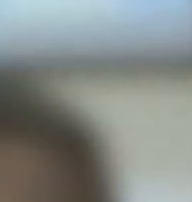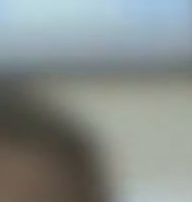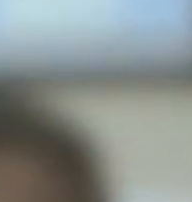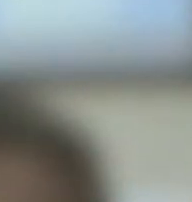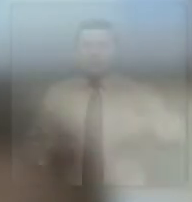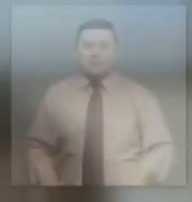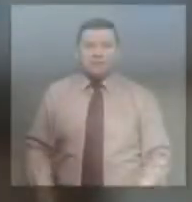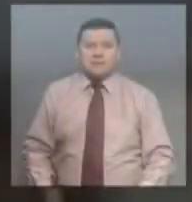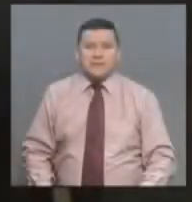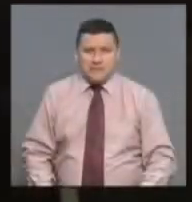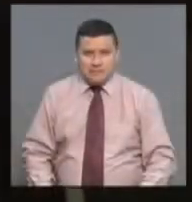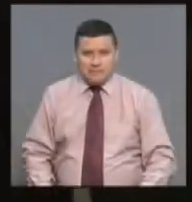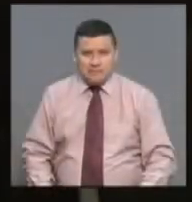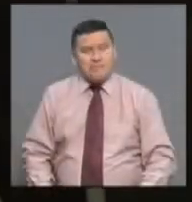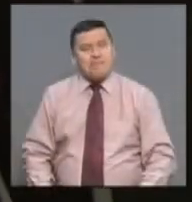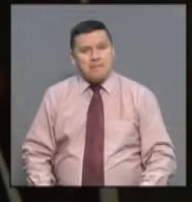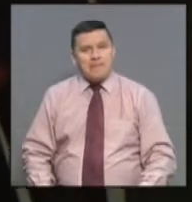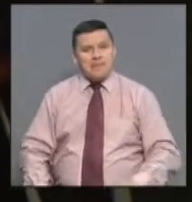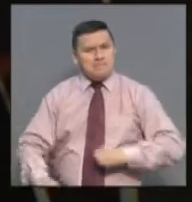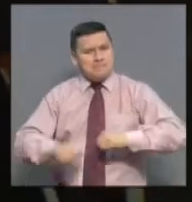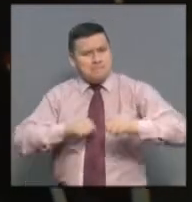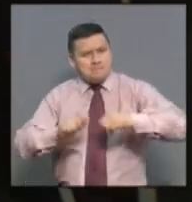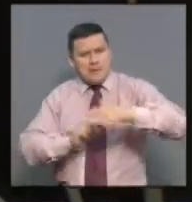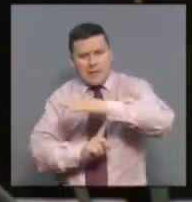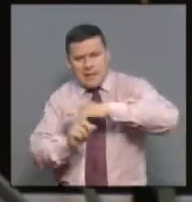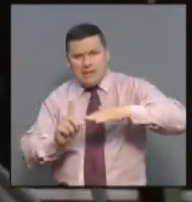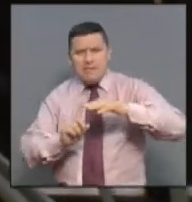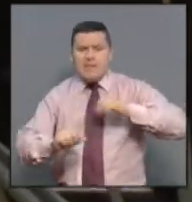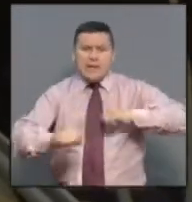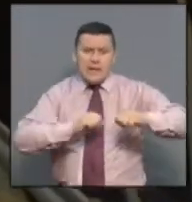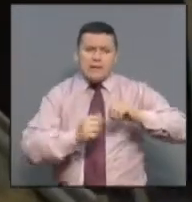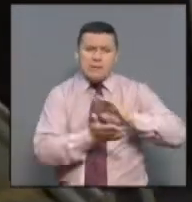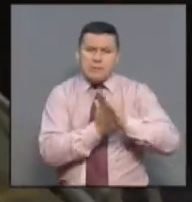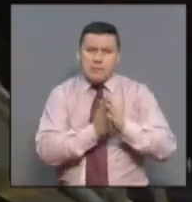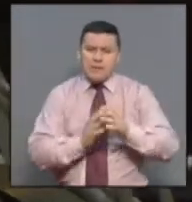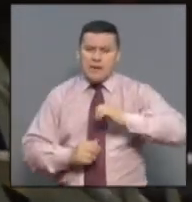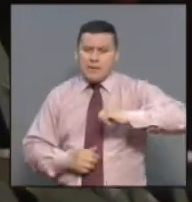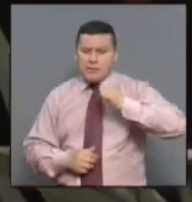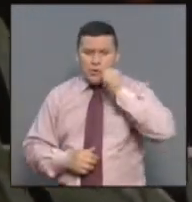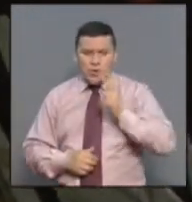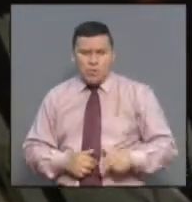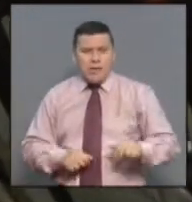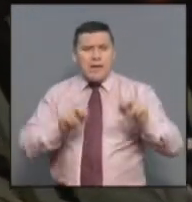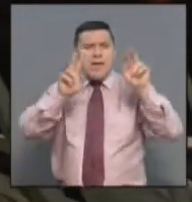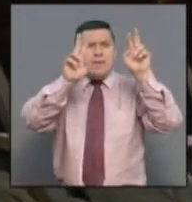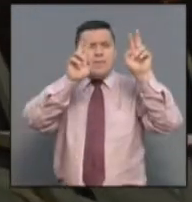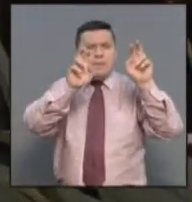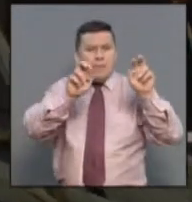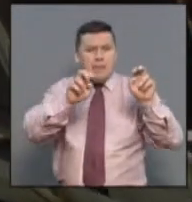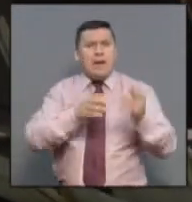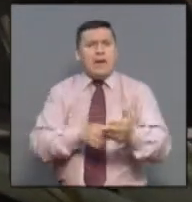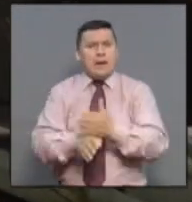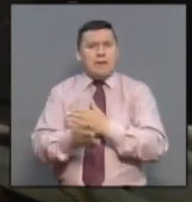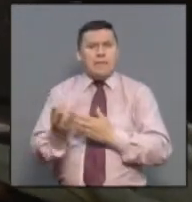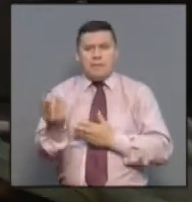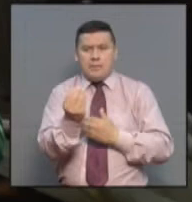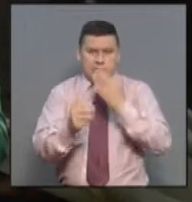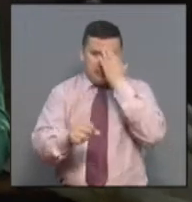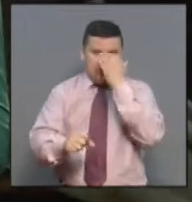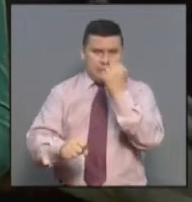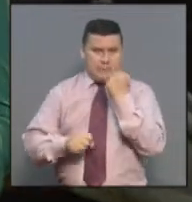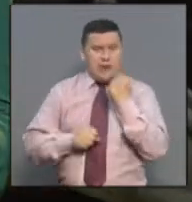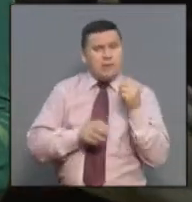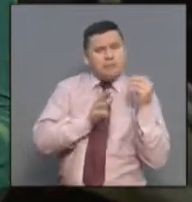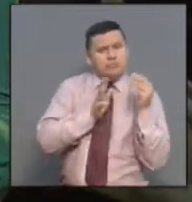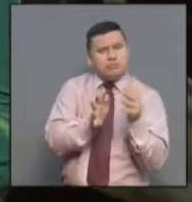maestrías. Gestión ambiental, gestión de paz y derechos humanos son los temas en que fueron capacitados miembros del Ejército